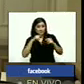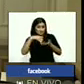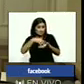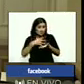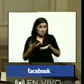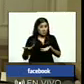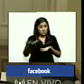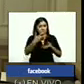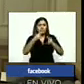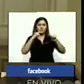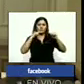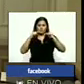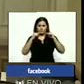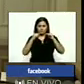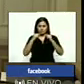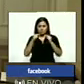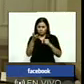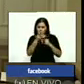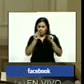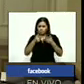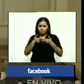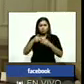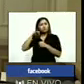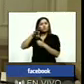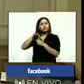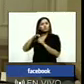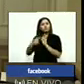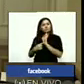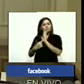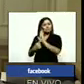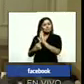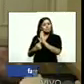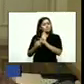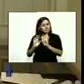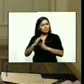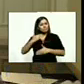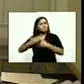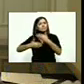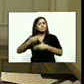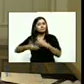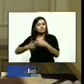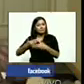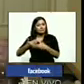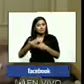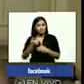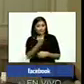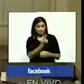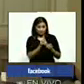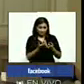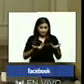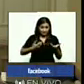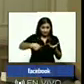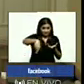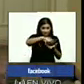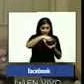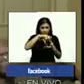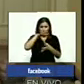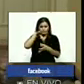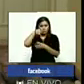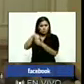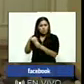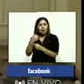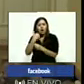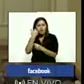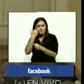representativo pero sería bueno ir transitando a una democracia más participativa de la ciudadanía incluida la juventud es podamos